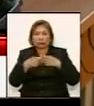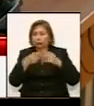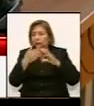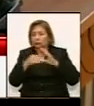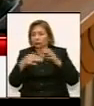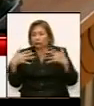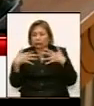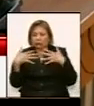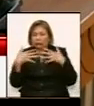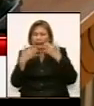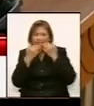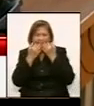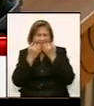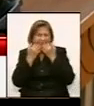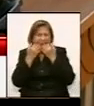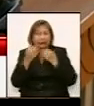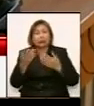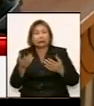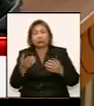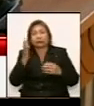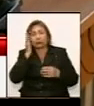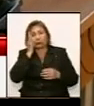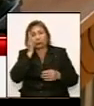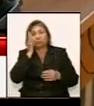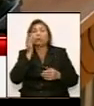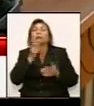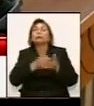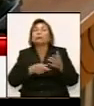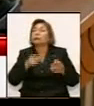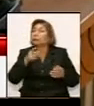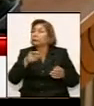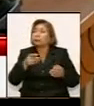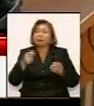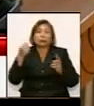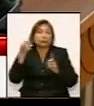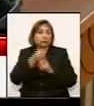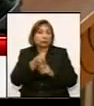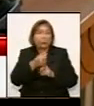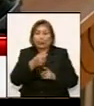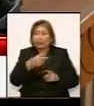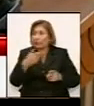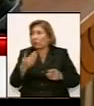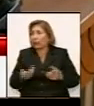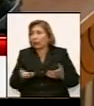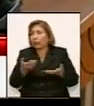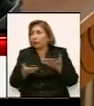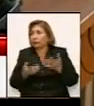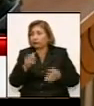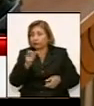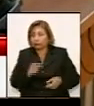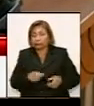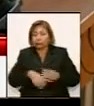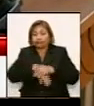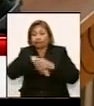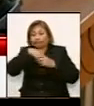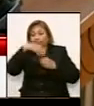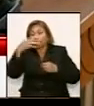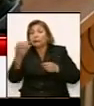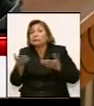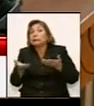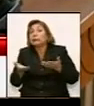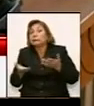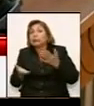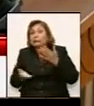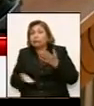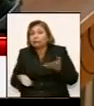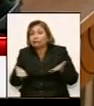mucho miedo, porque muchas veces tú no sabes quién es la persona que te está atacando, y si hay una sensación de si salgo a la calle, y qué tal si es